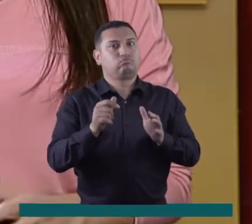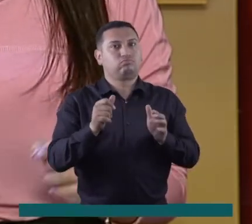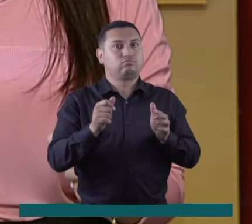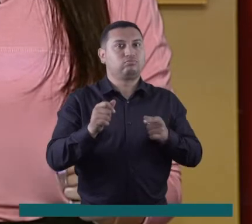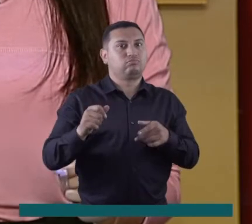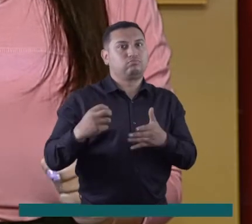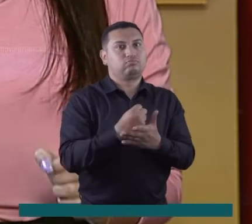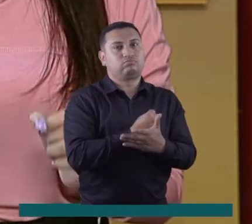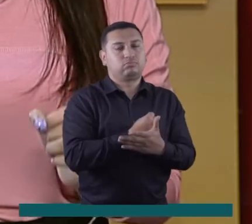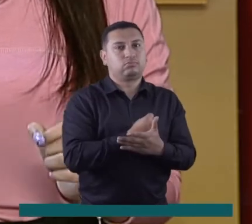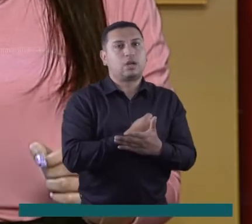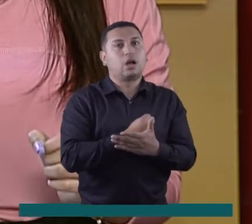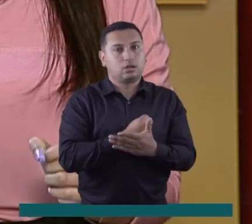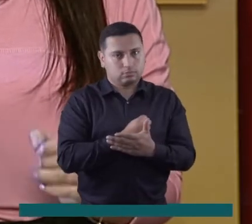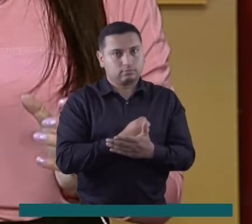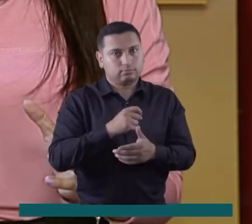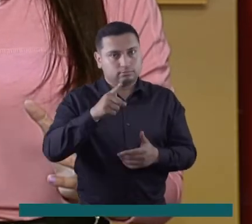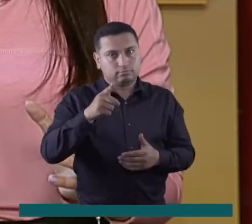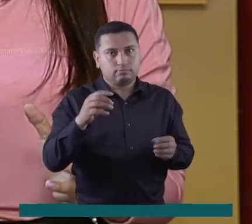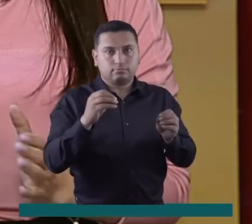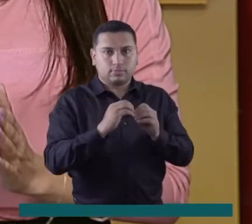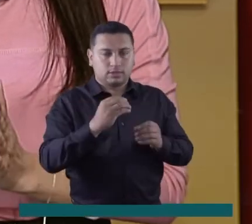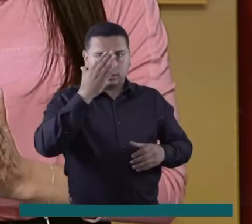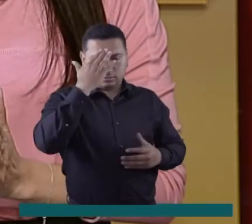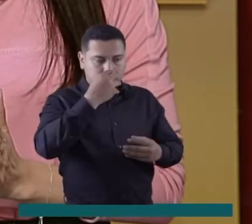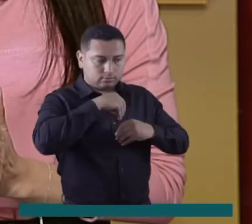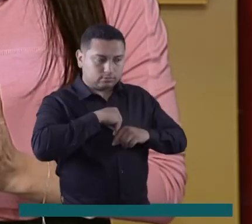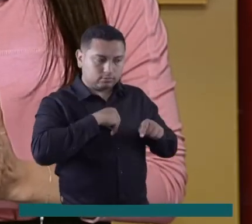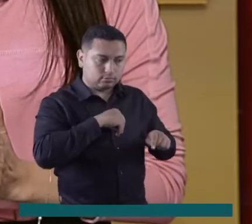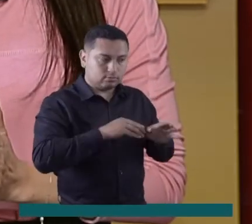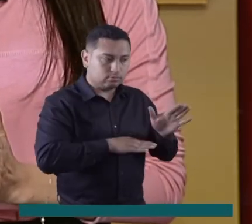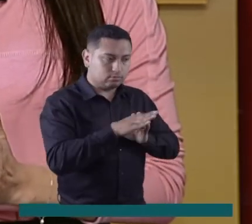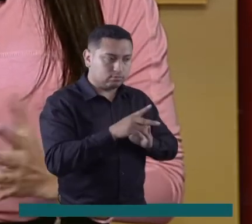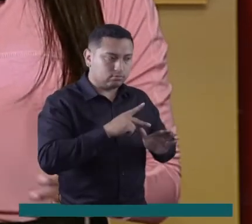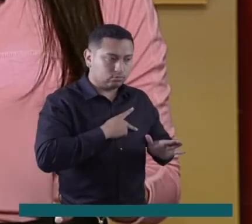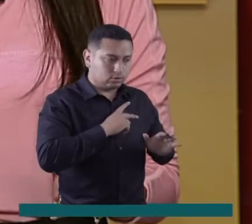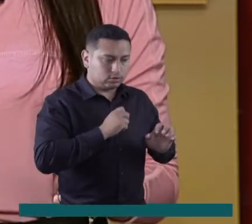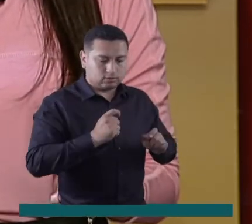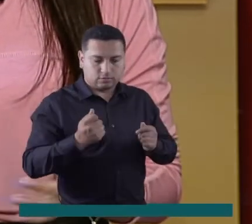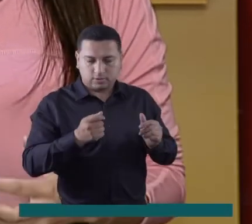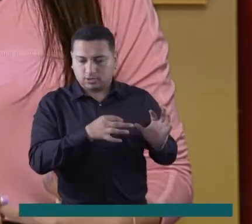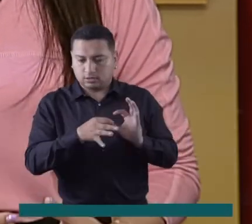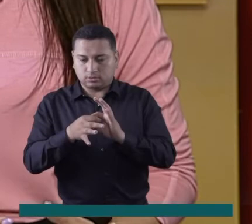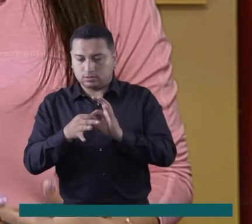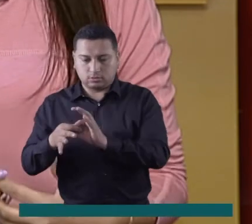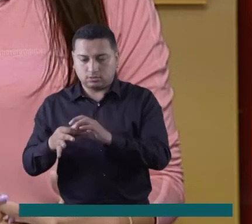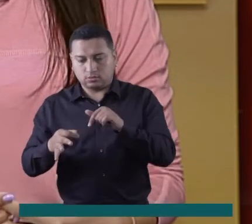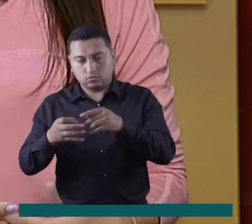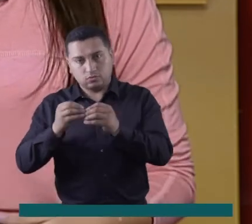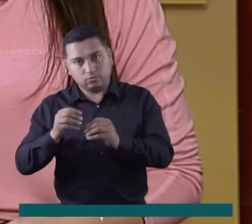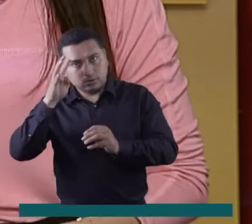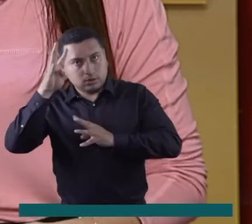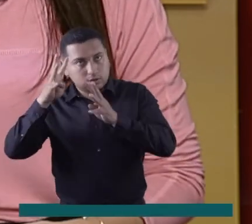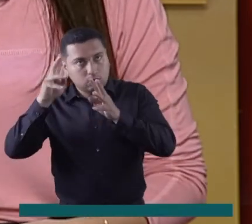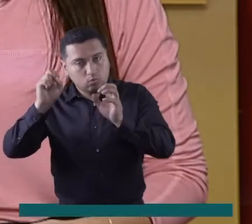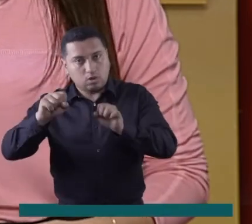financieramente. Por tal motivo, conoce también tu emprendimiento, que las finanzas sean un tema que puedas manejar de forma